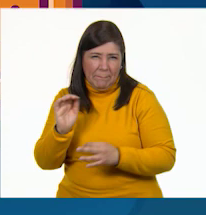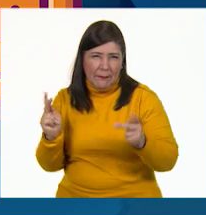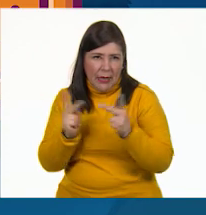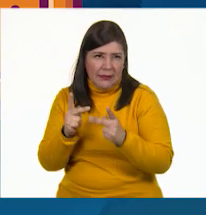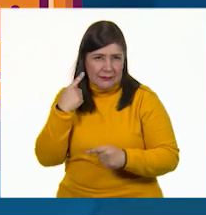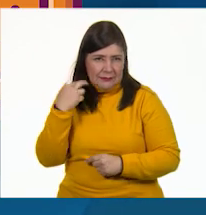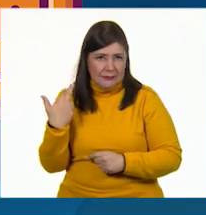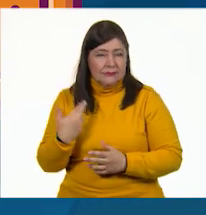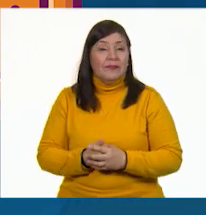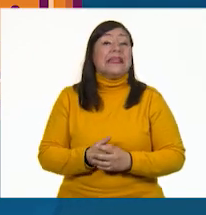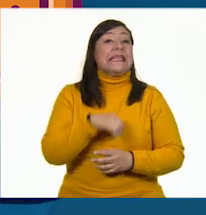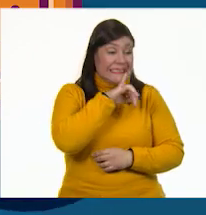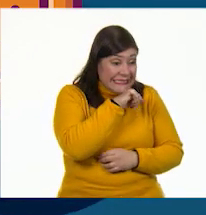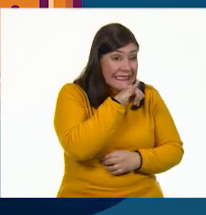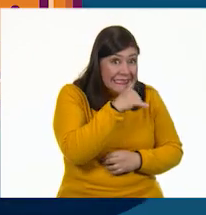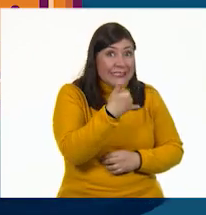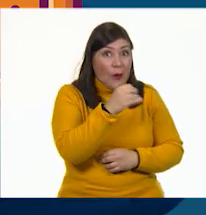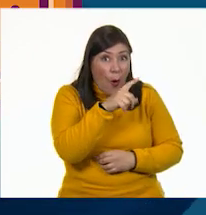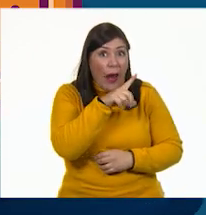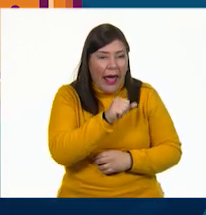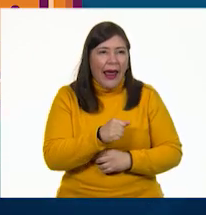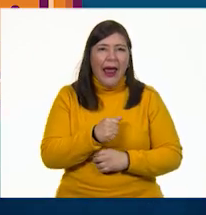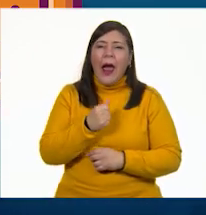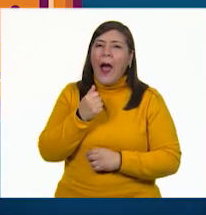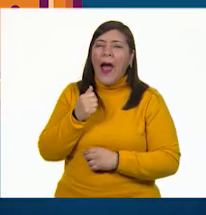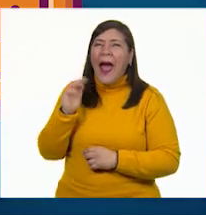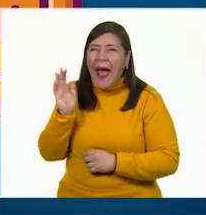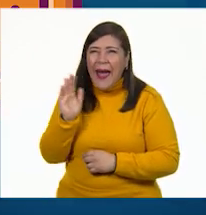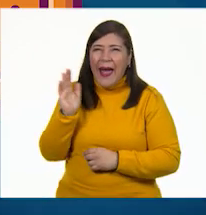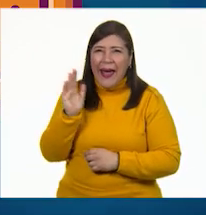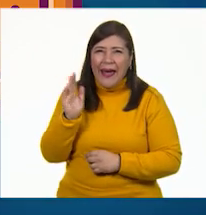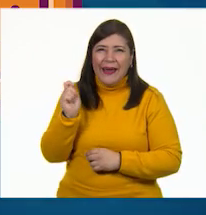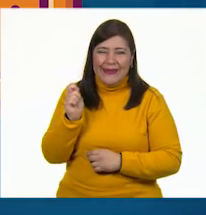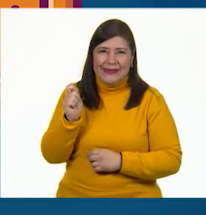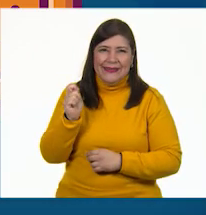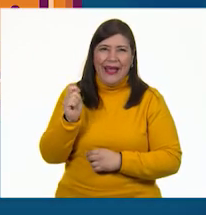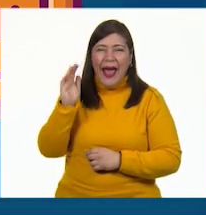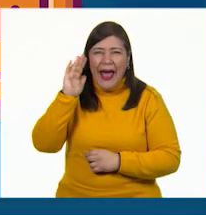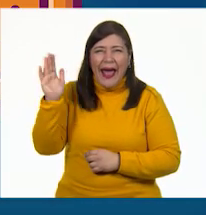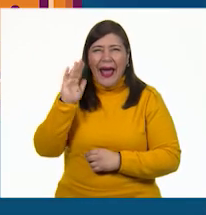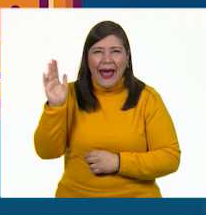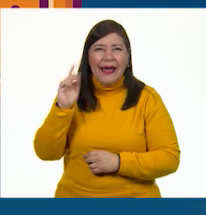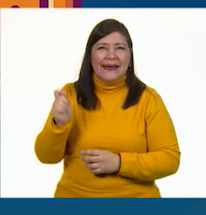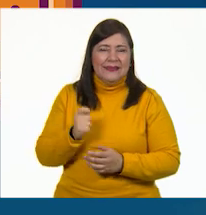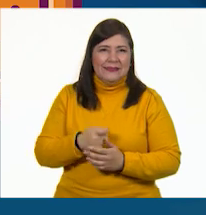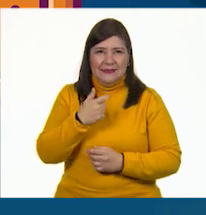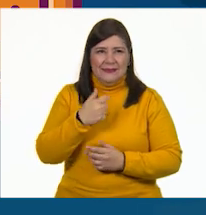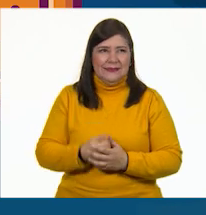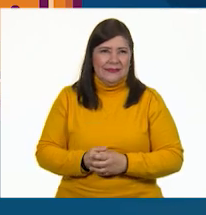Sí, Yola. ¡Hola! ¡Hola! ¡Hola!